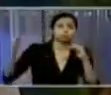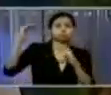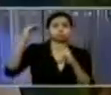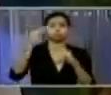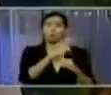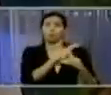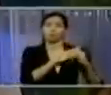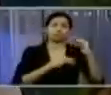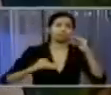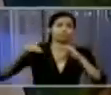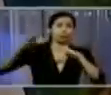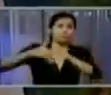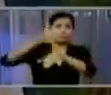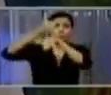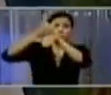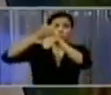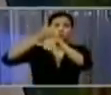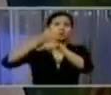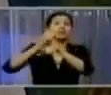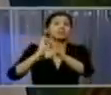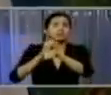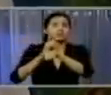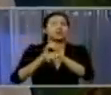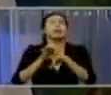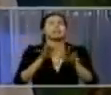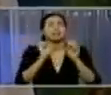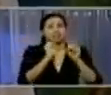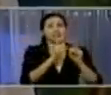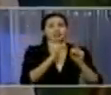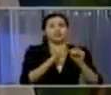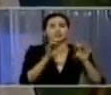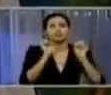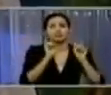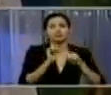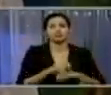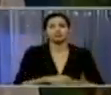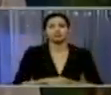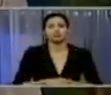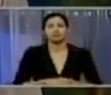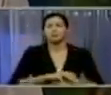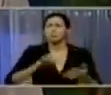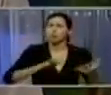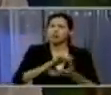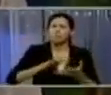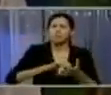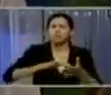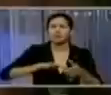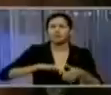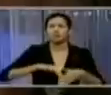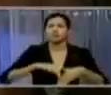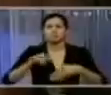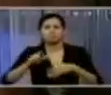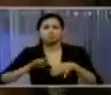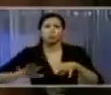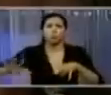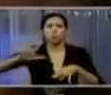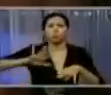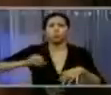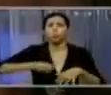que ya bastante tienen desestabilizado el Mediterráneo, el Medio Oriente.